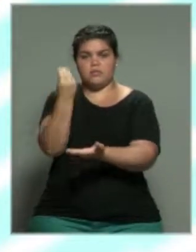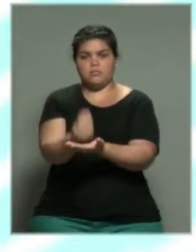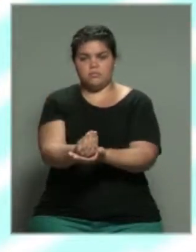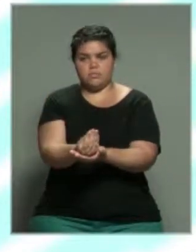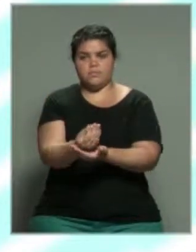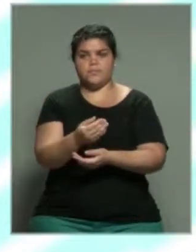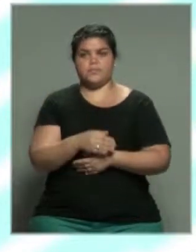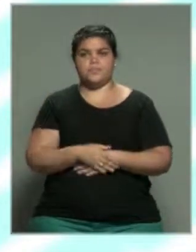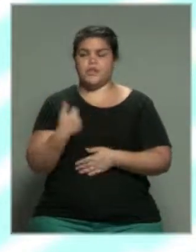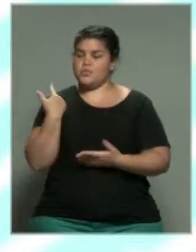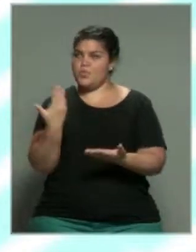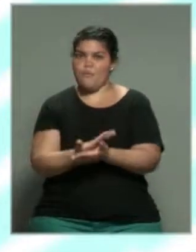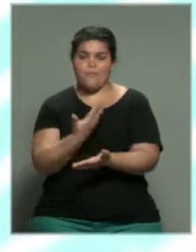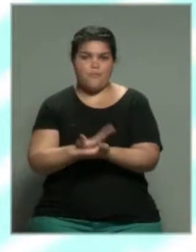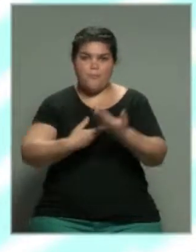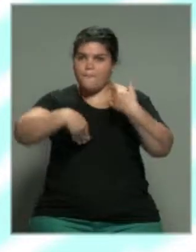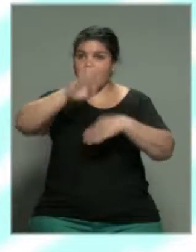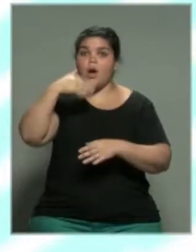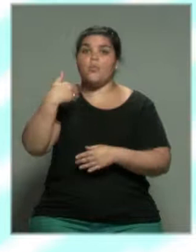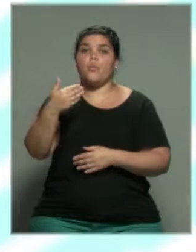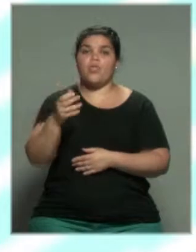que lo que más sufrí fue el 2001.